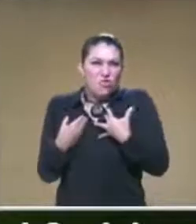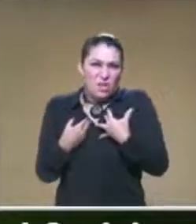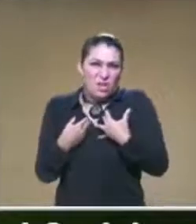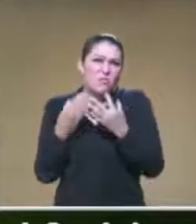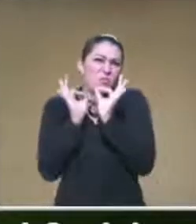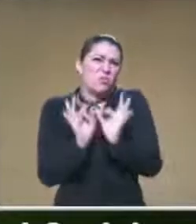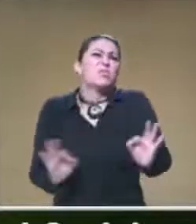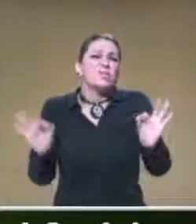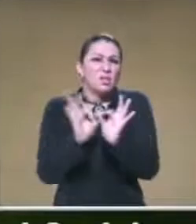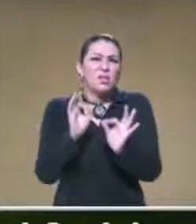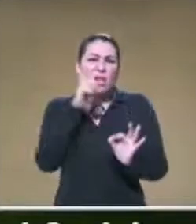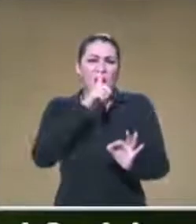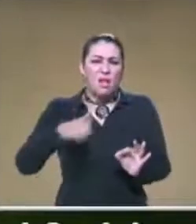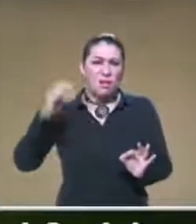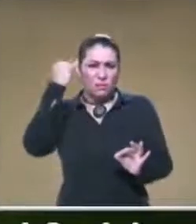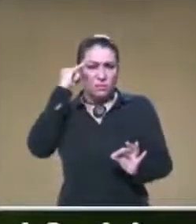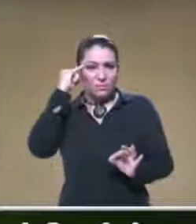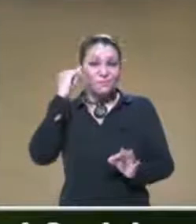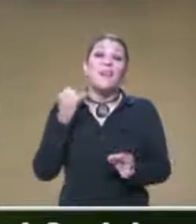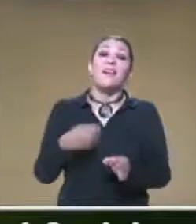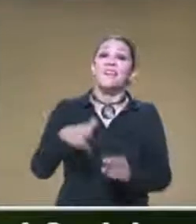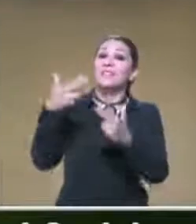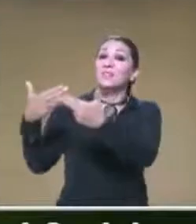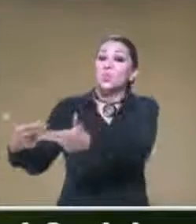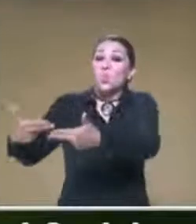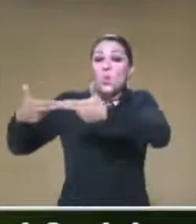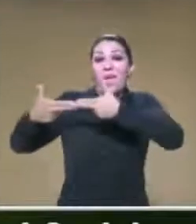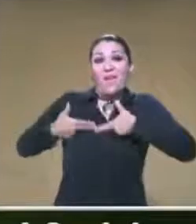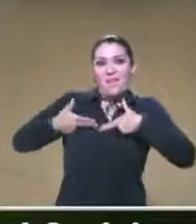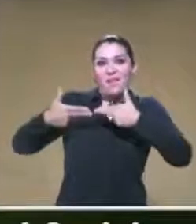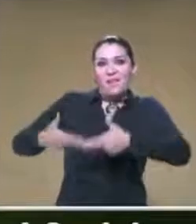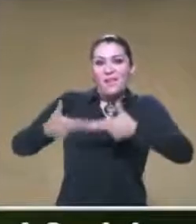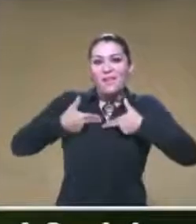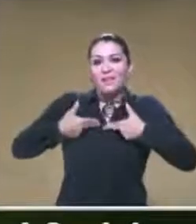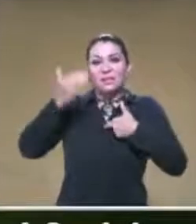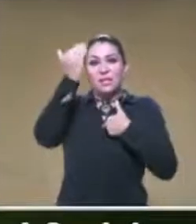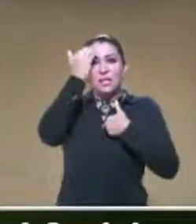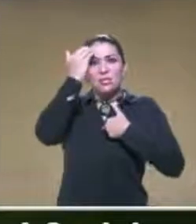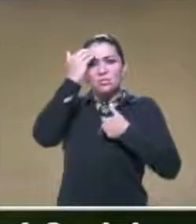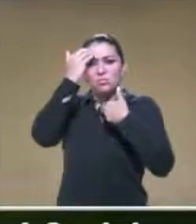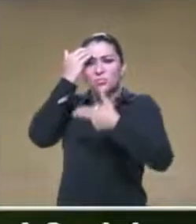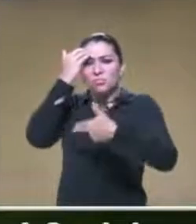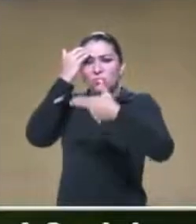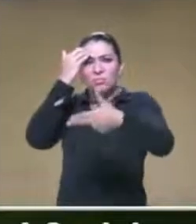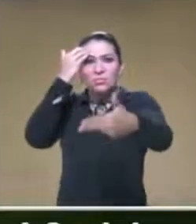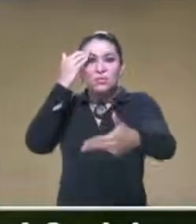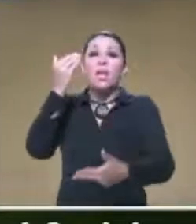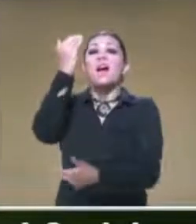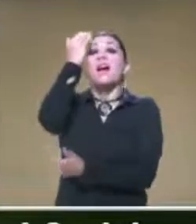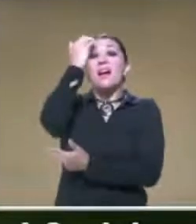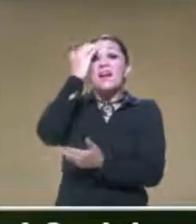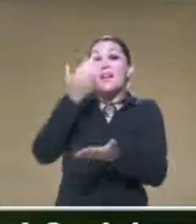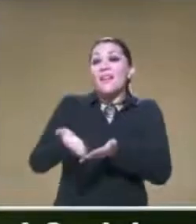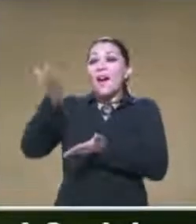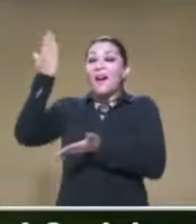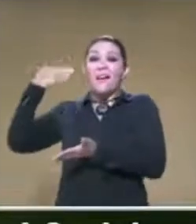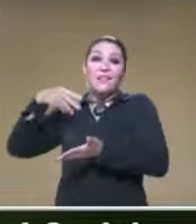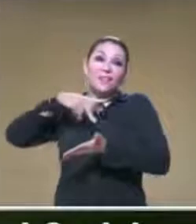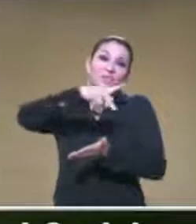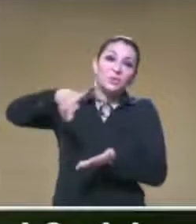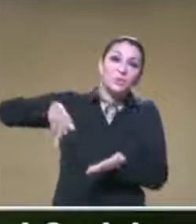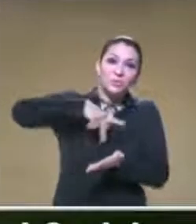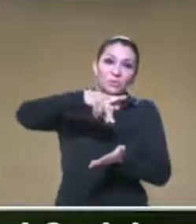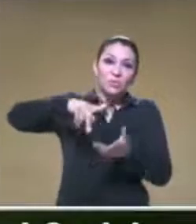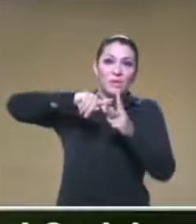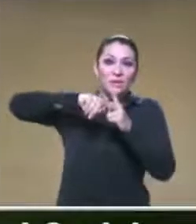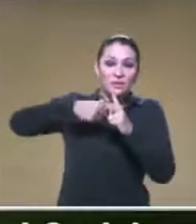lenguas indígenas nos aportan un gran legado porque a través de ellas podemos conservar el conocimiento que los pueblos originarios de nuestro